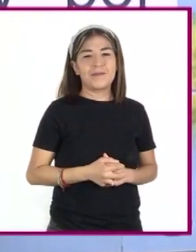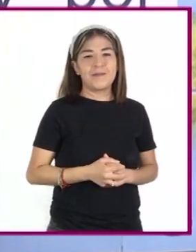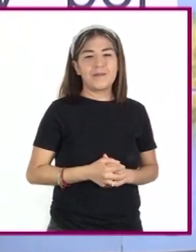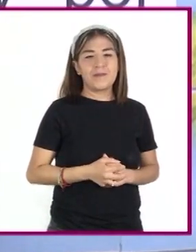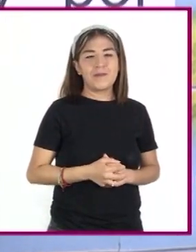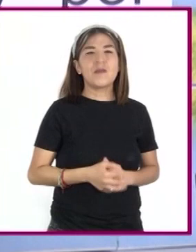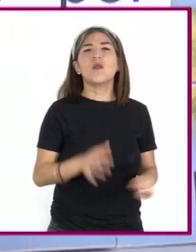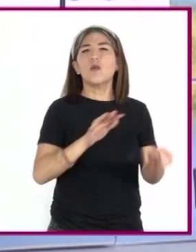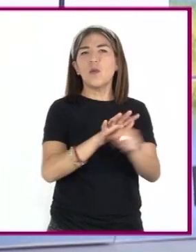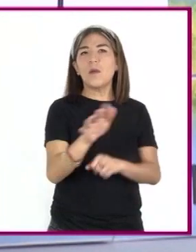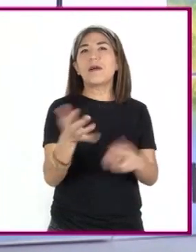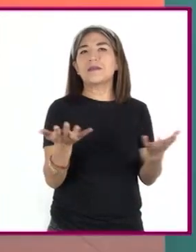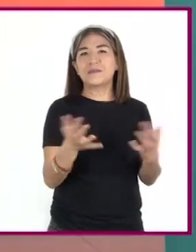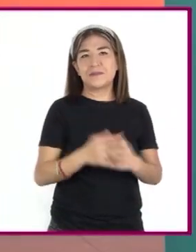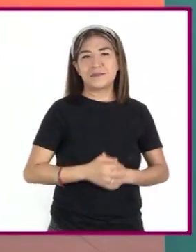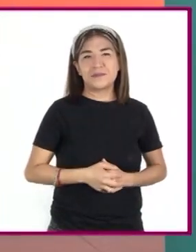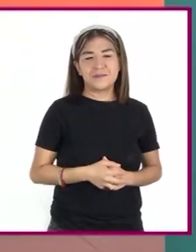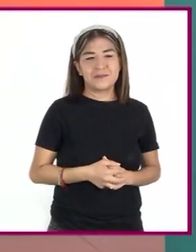¿Cuál es ese organismo?